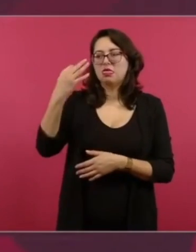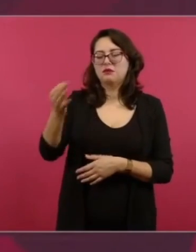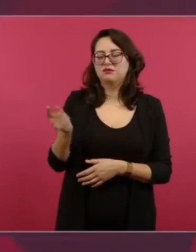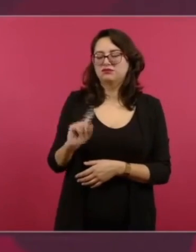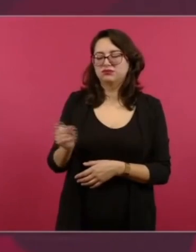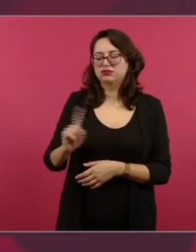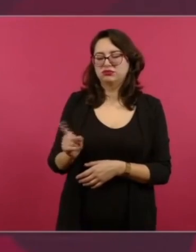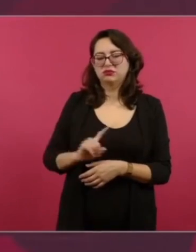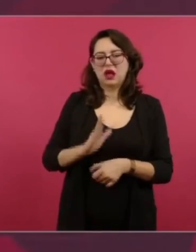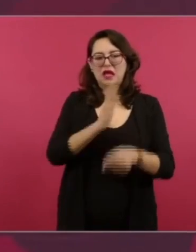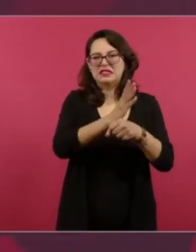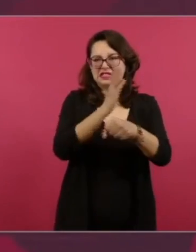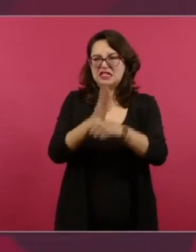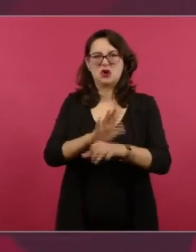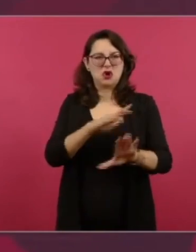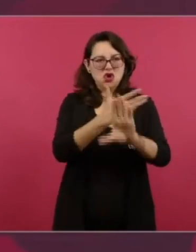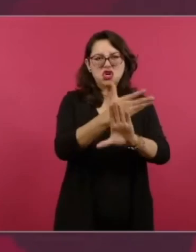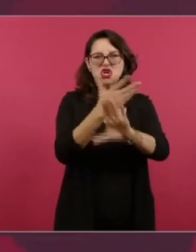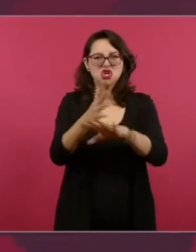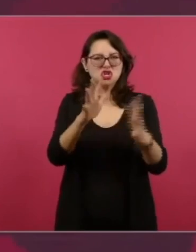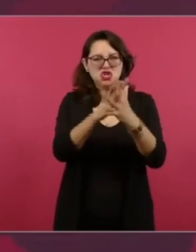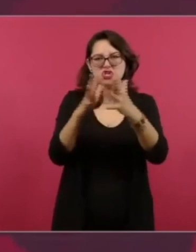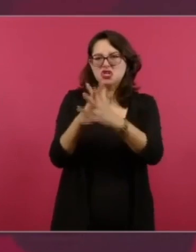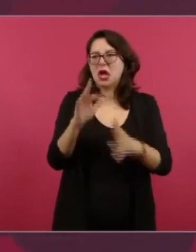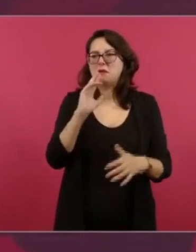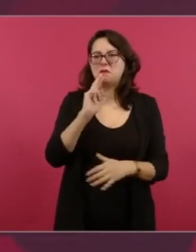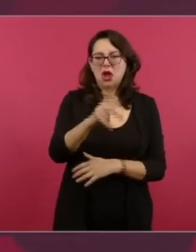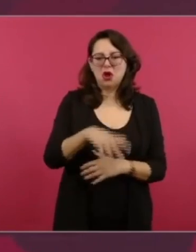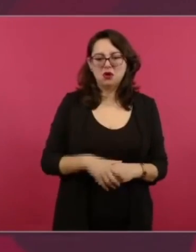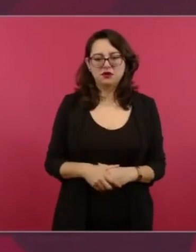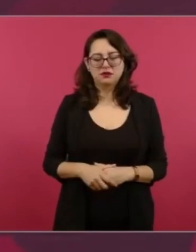Nos emplazaban, nos decían, sí, pero